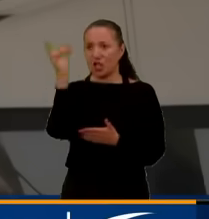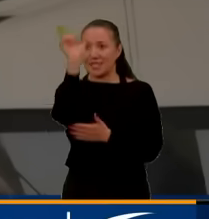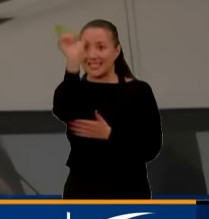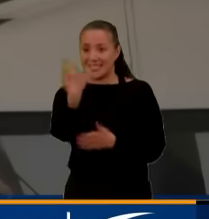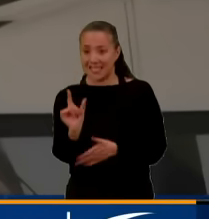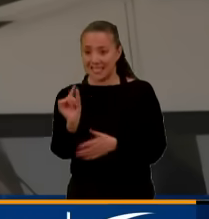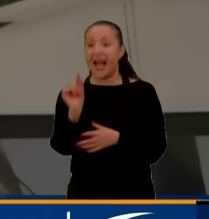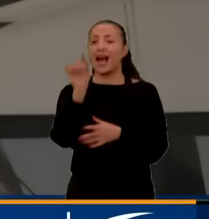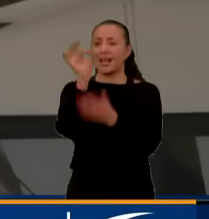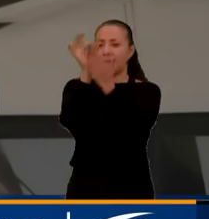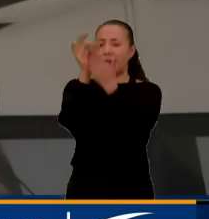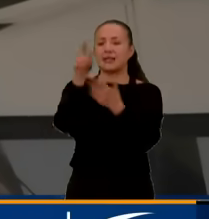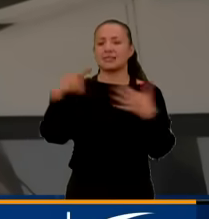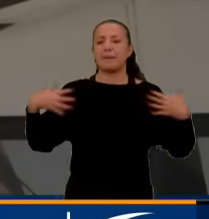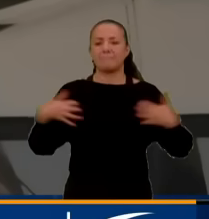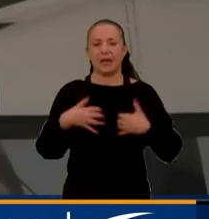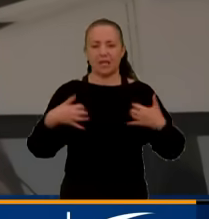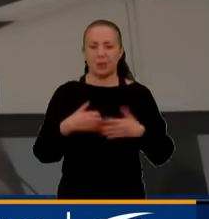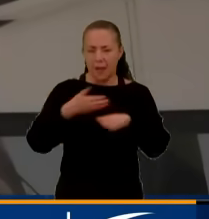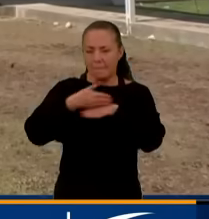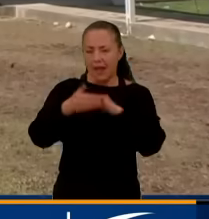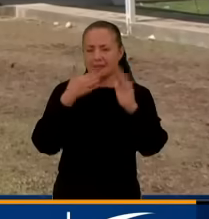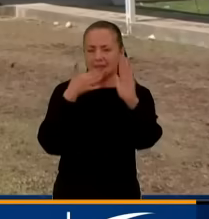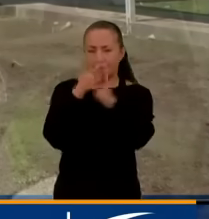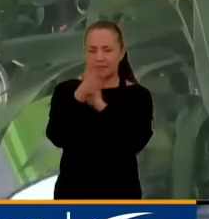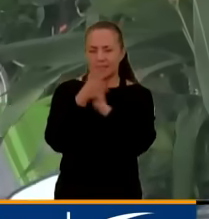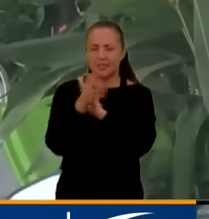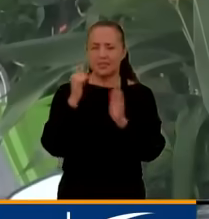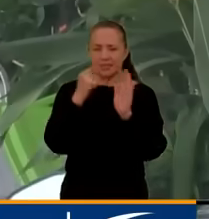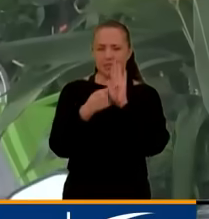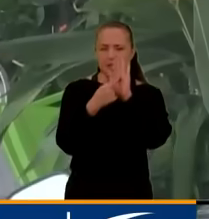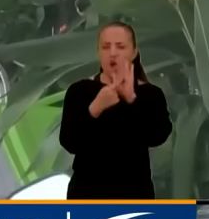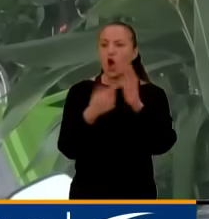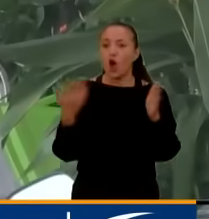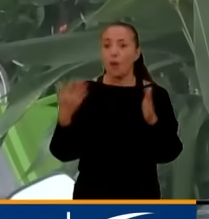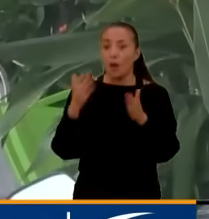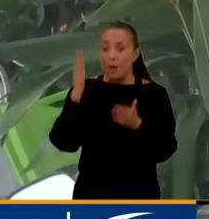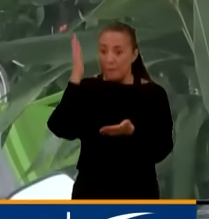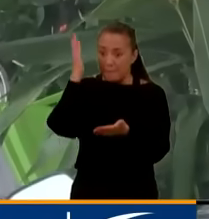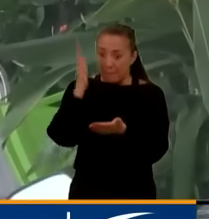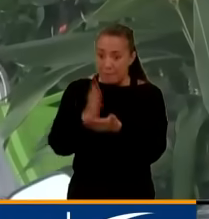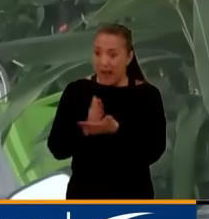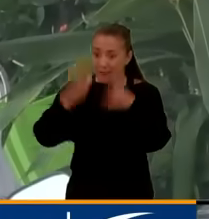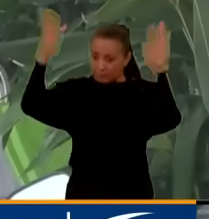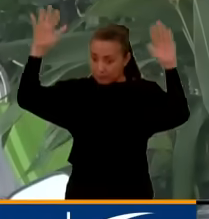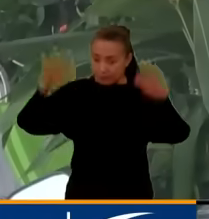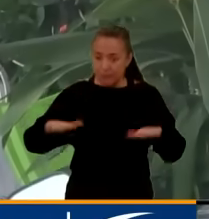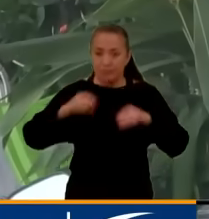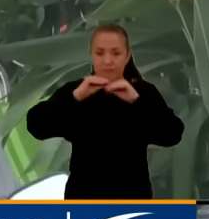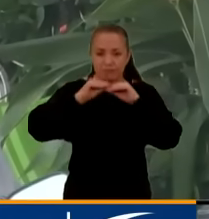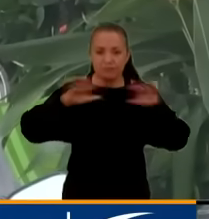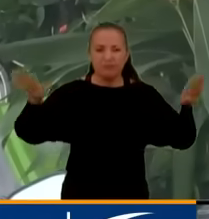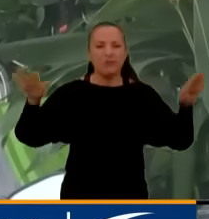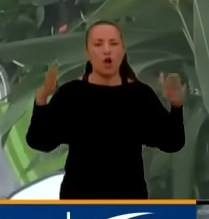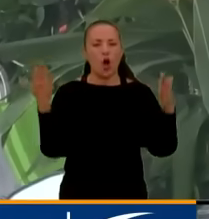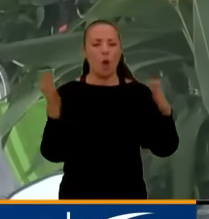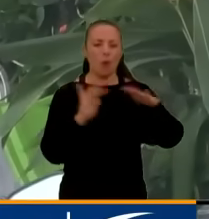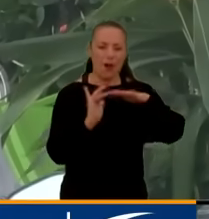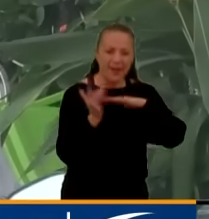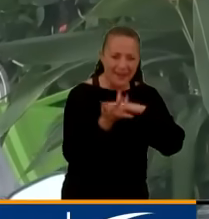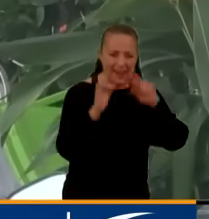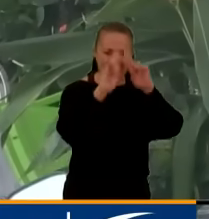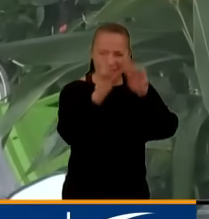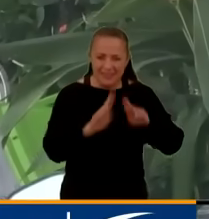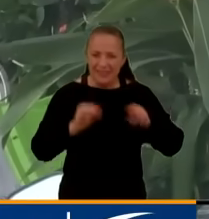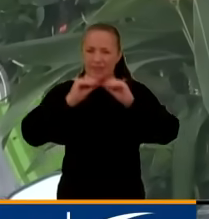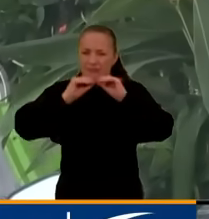informe vamos a detallar esas imágenes que minutos después de sucedida la tragedia se difundieron a través de las redes sociales